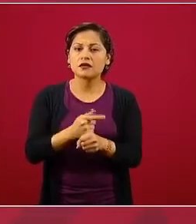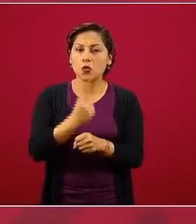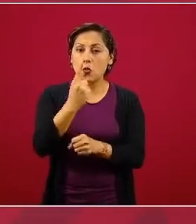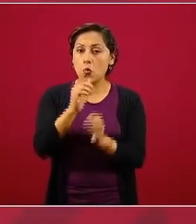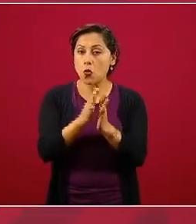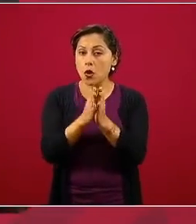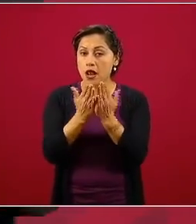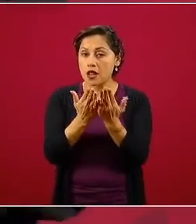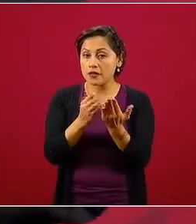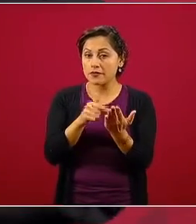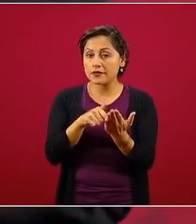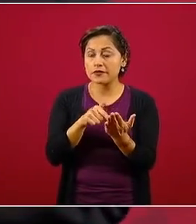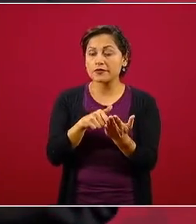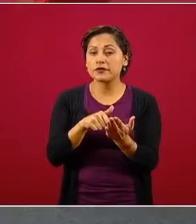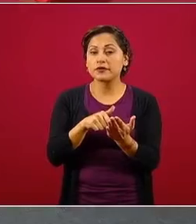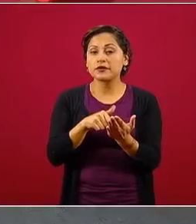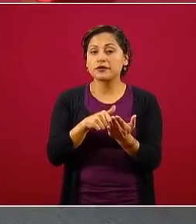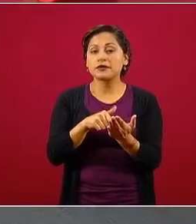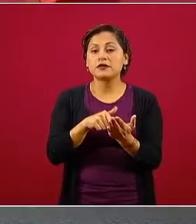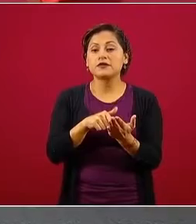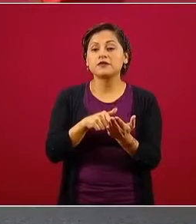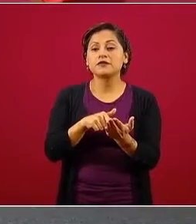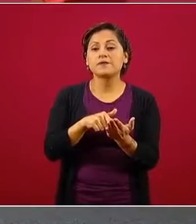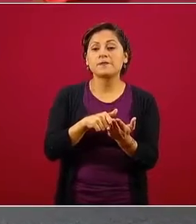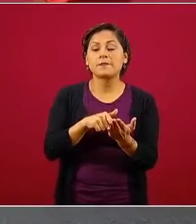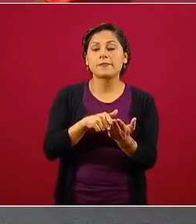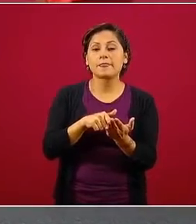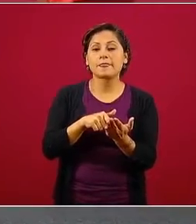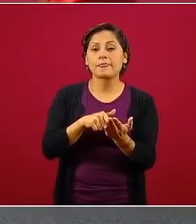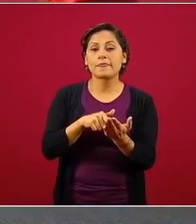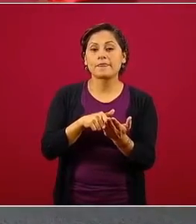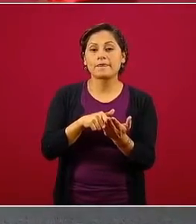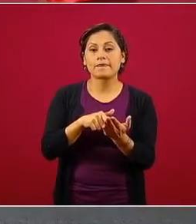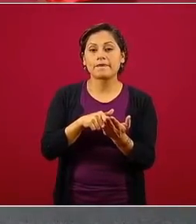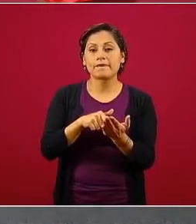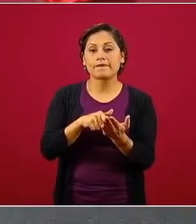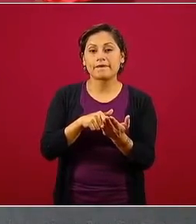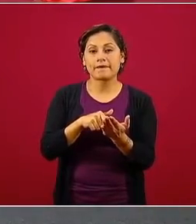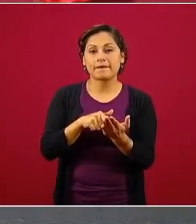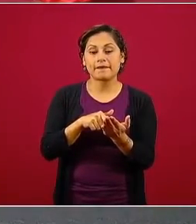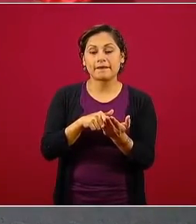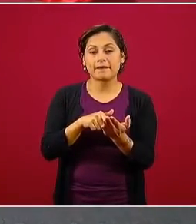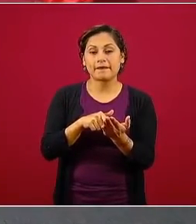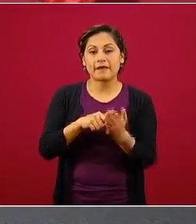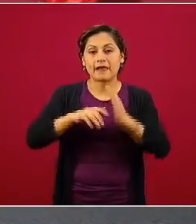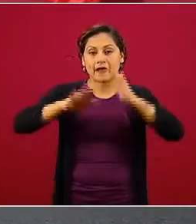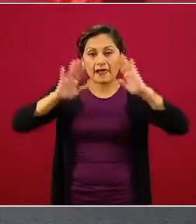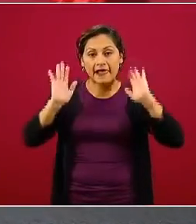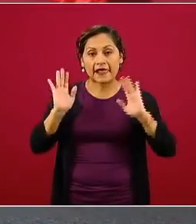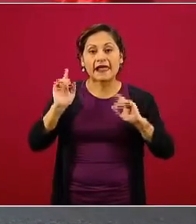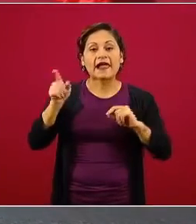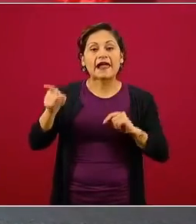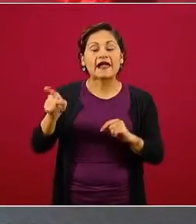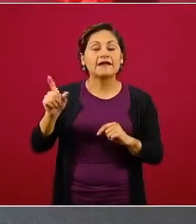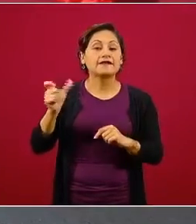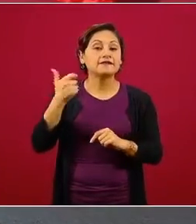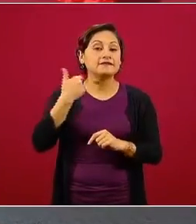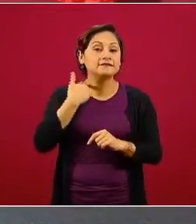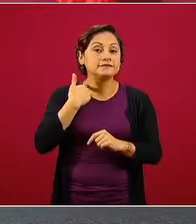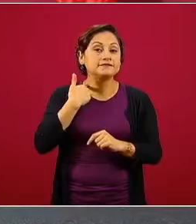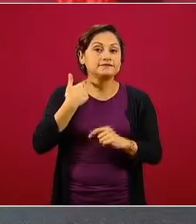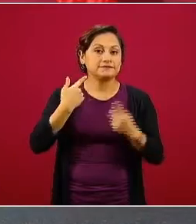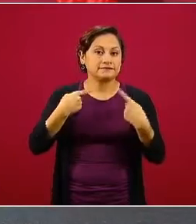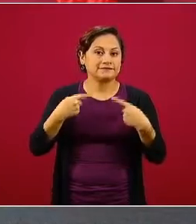que le llamaron, o se llama, yo no sé si todavía